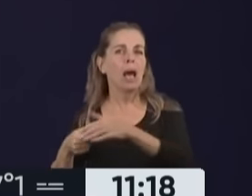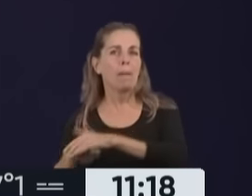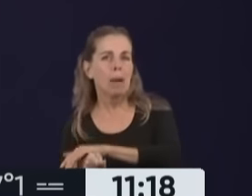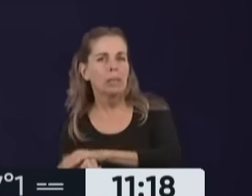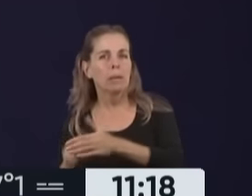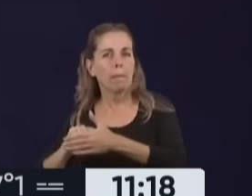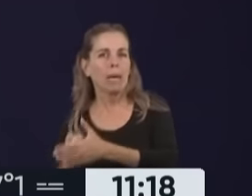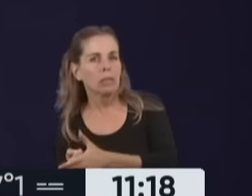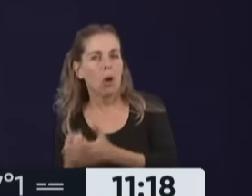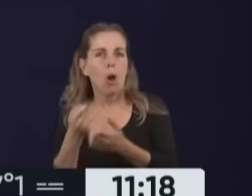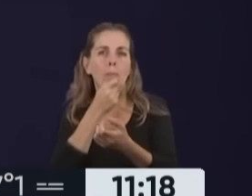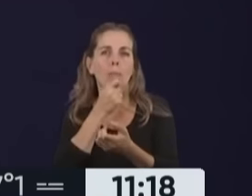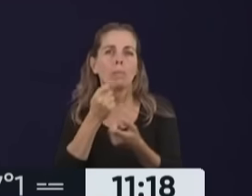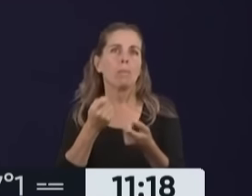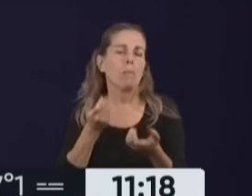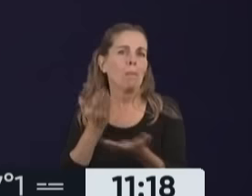por medicamentos oncológicos,